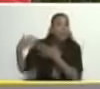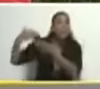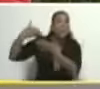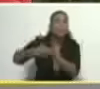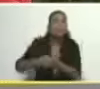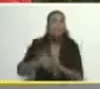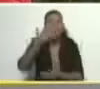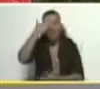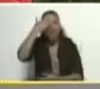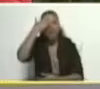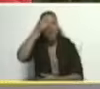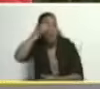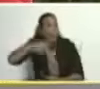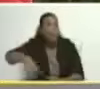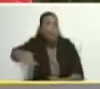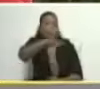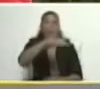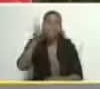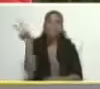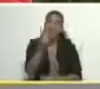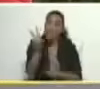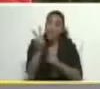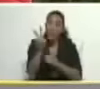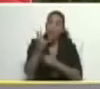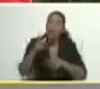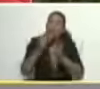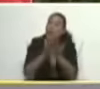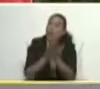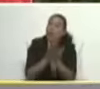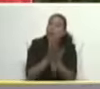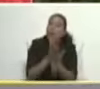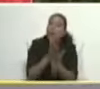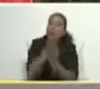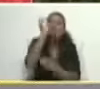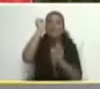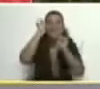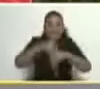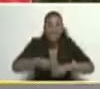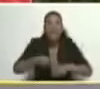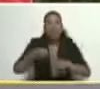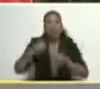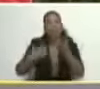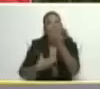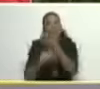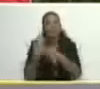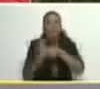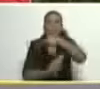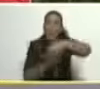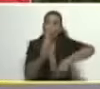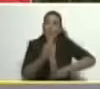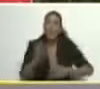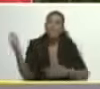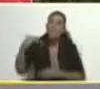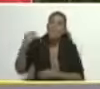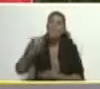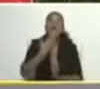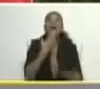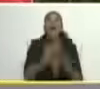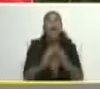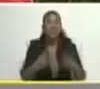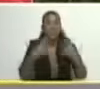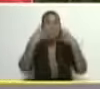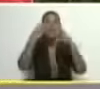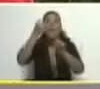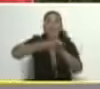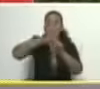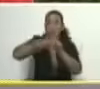Y sabemos que el pueblo venezolano continuará cosechando los frutos de la revolución bolivariana gracias